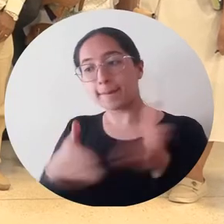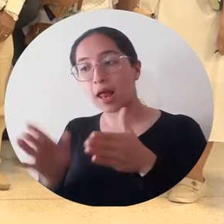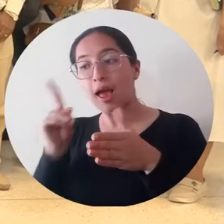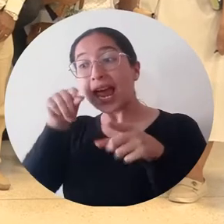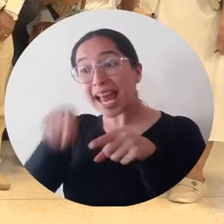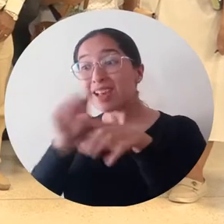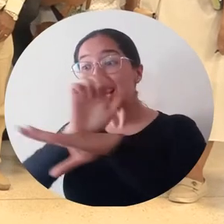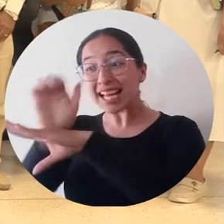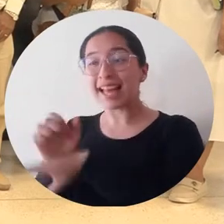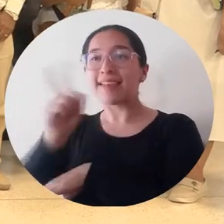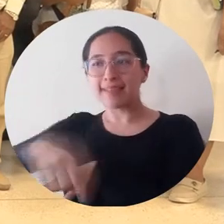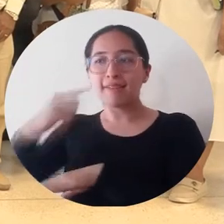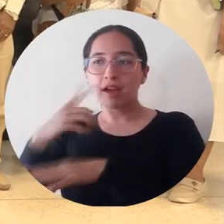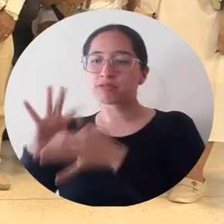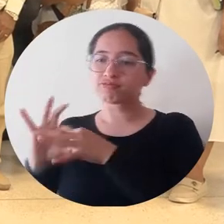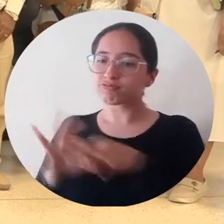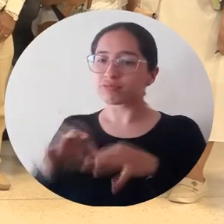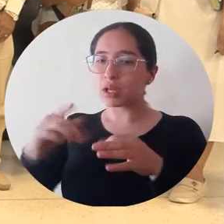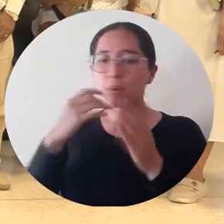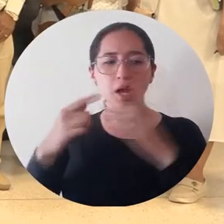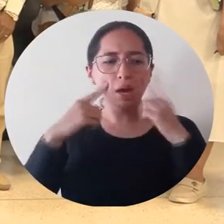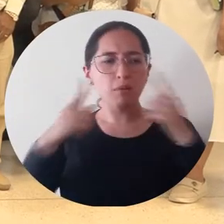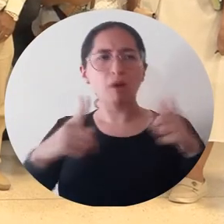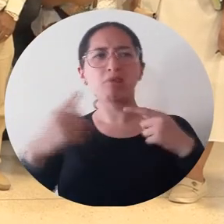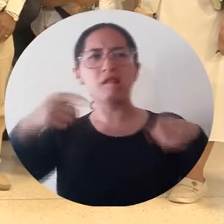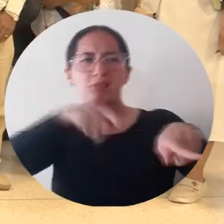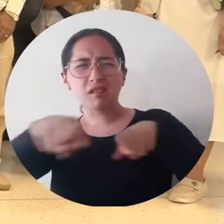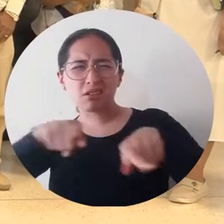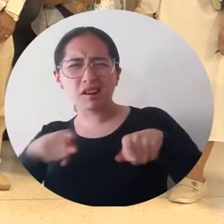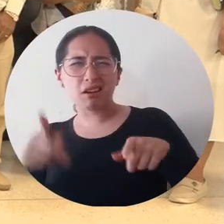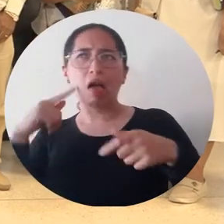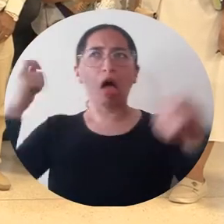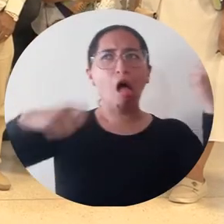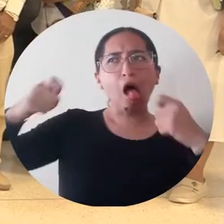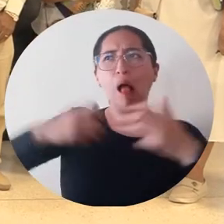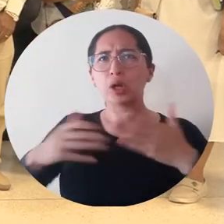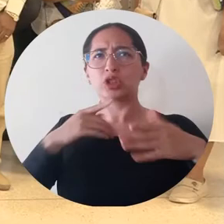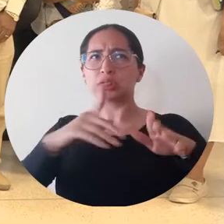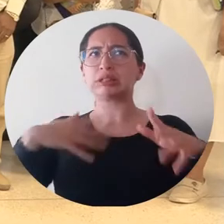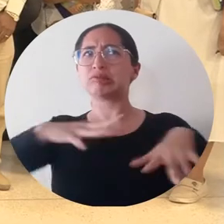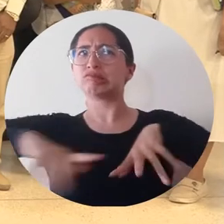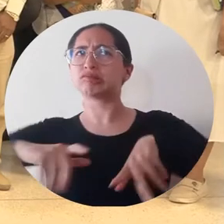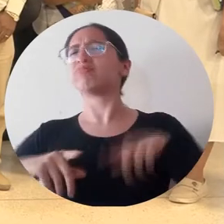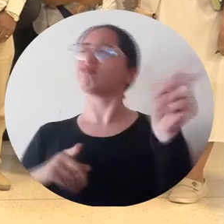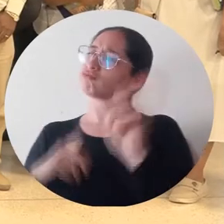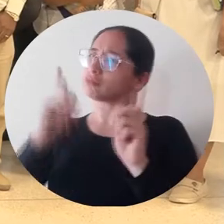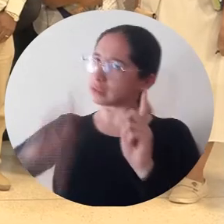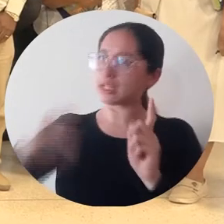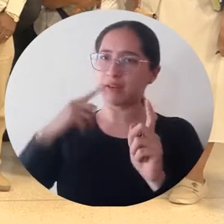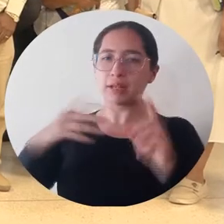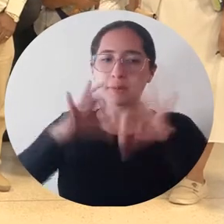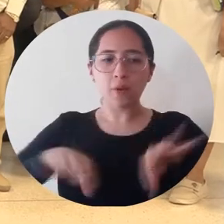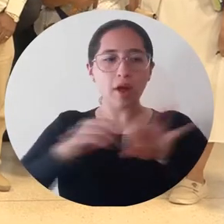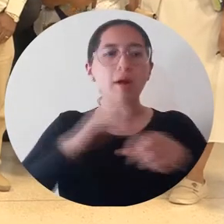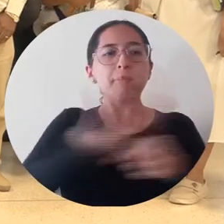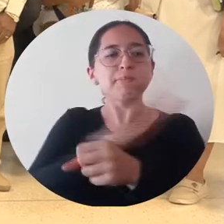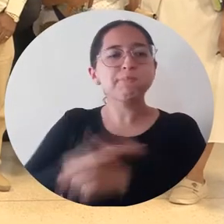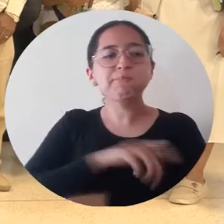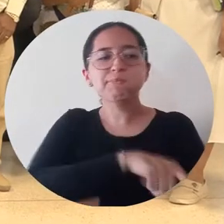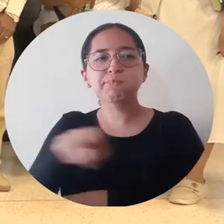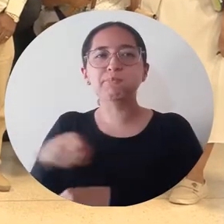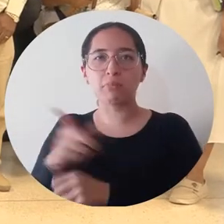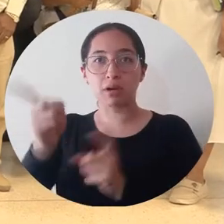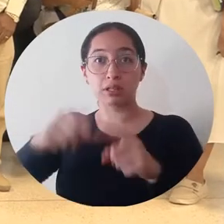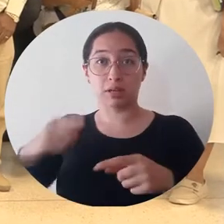del DASA frente a los temas relativos al uso inadecuado de los espacios, que se controlen todo el tema de ocupación ilegal de